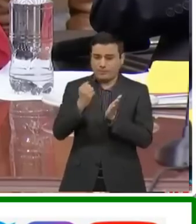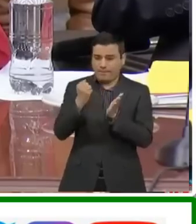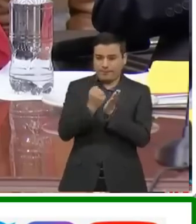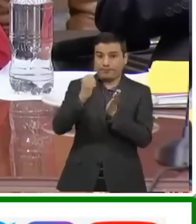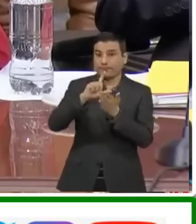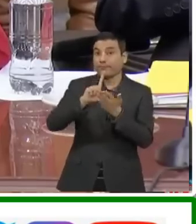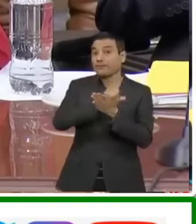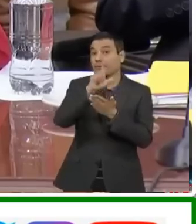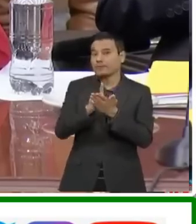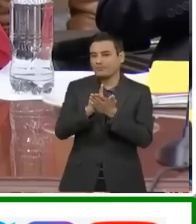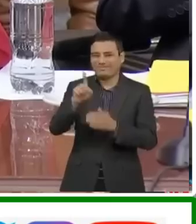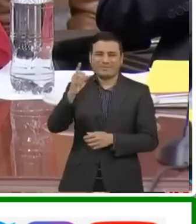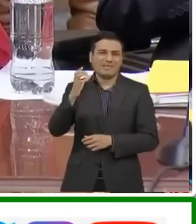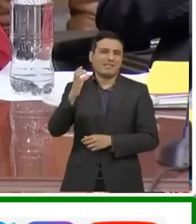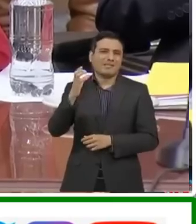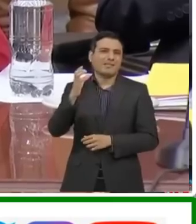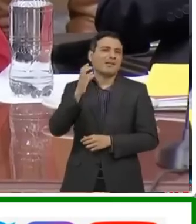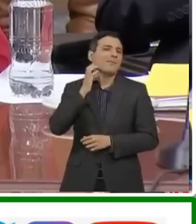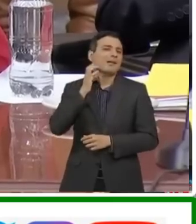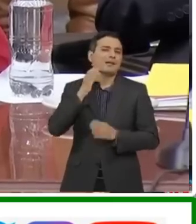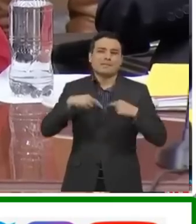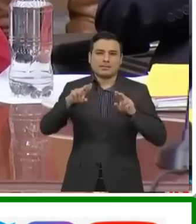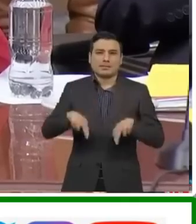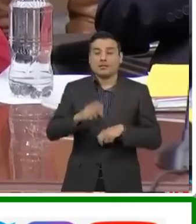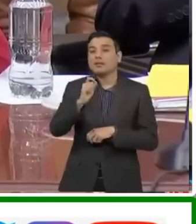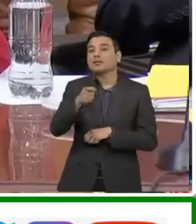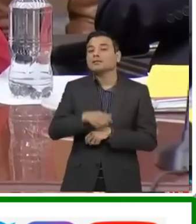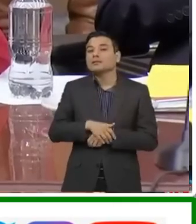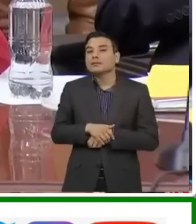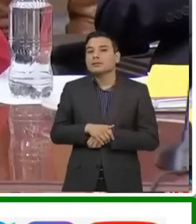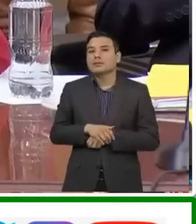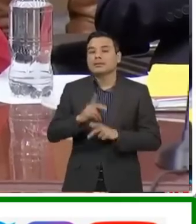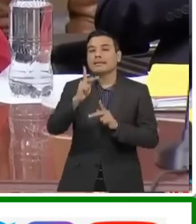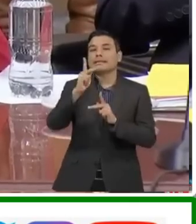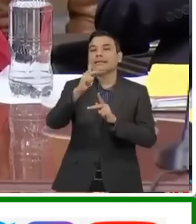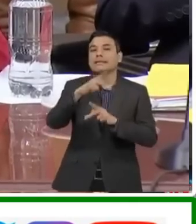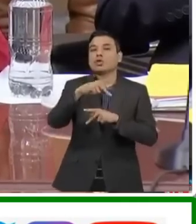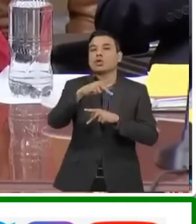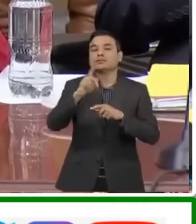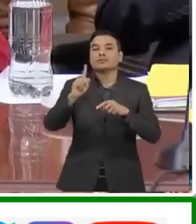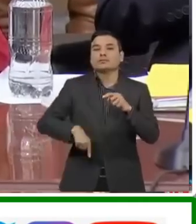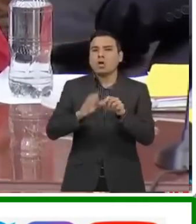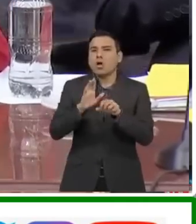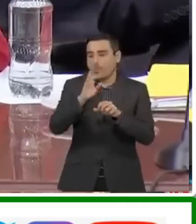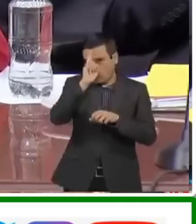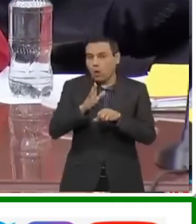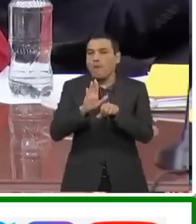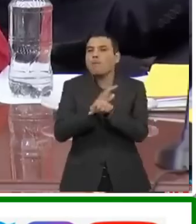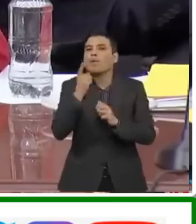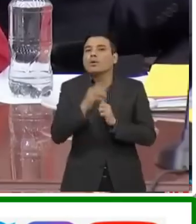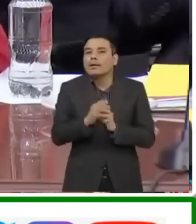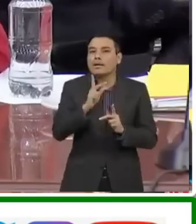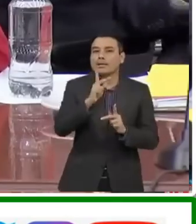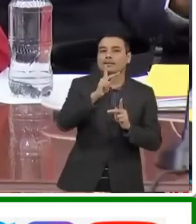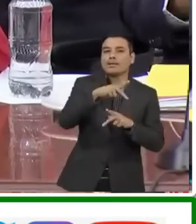ley en la Cámara de Representantes para prohibir TikTok por presuntos lazos con China. Entonces, si